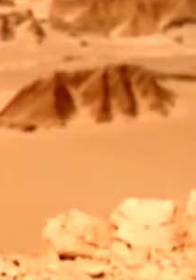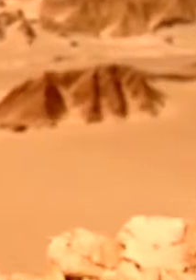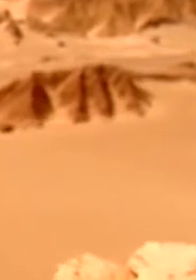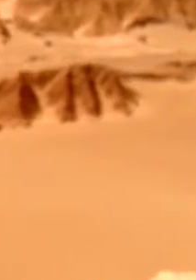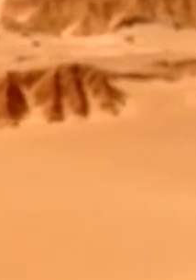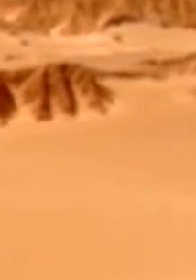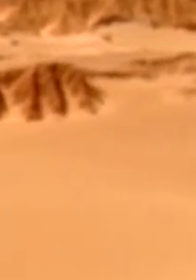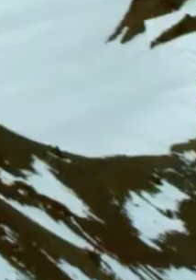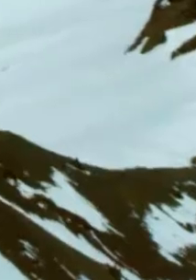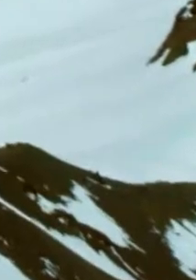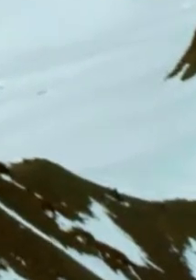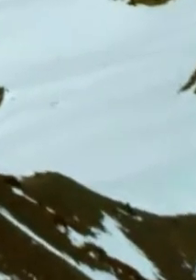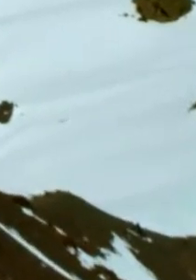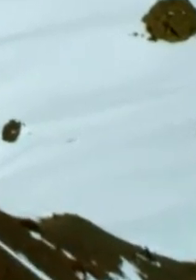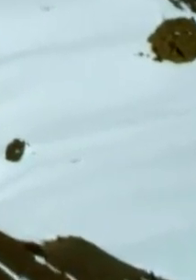ah